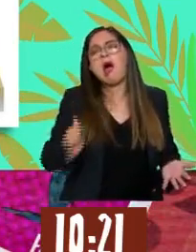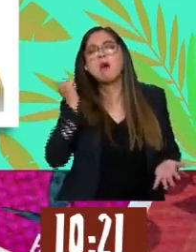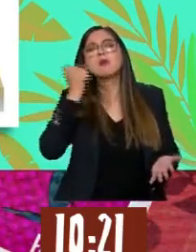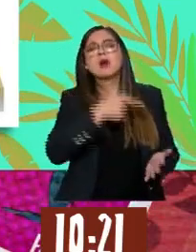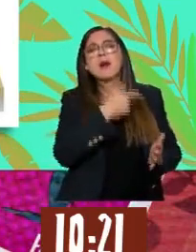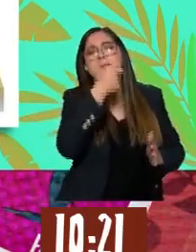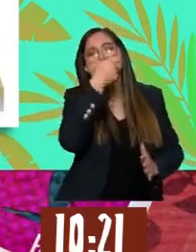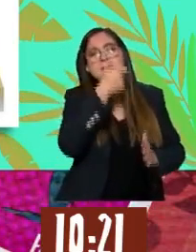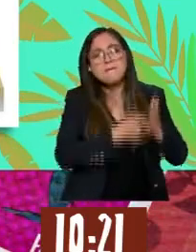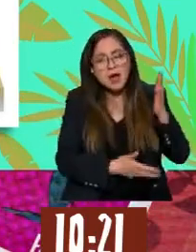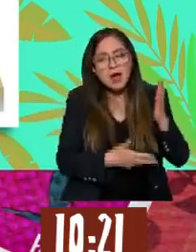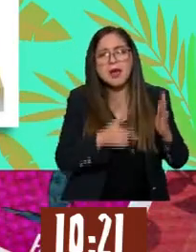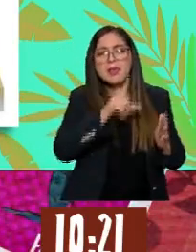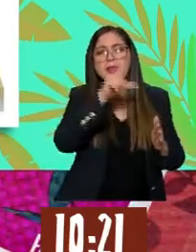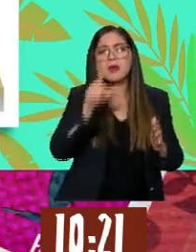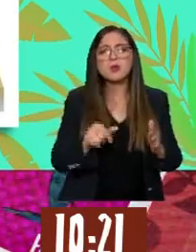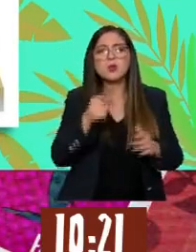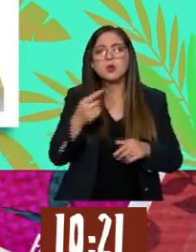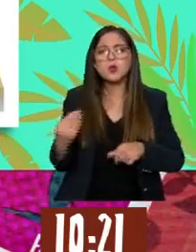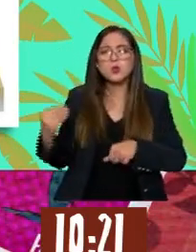se le agrega proteína